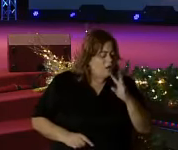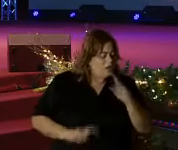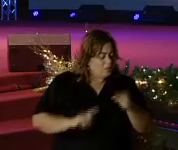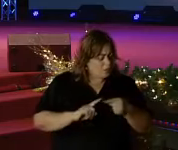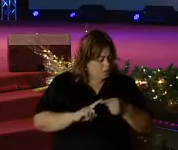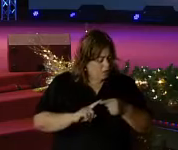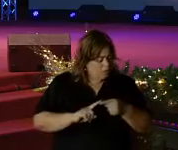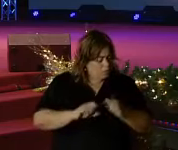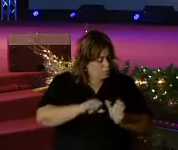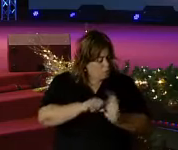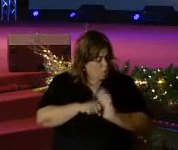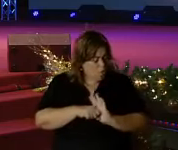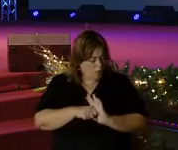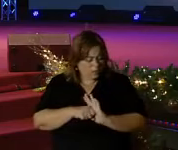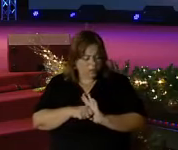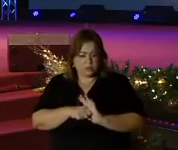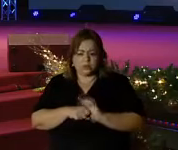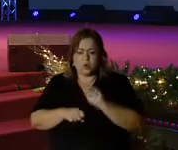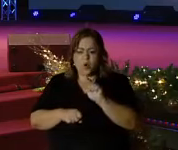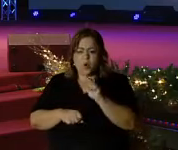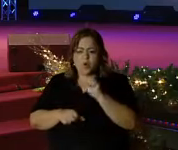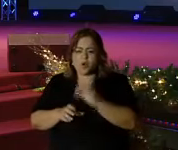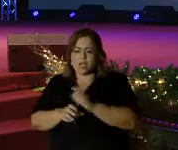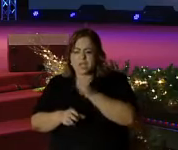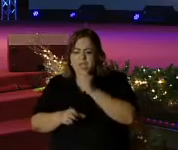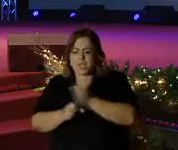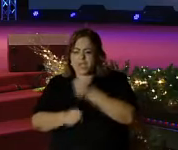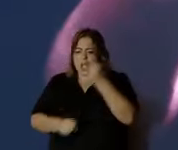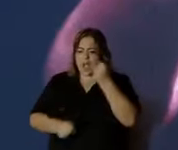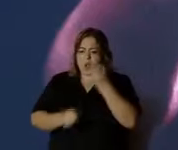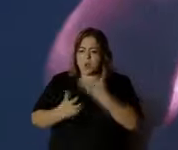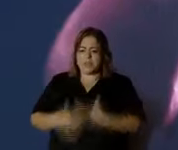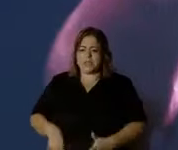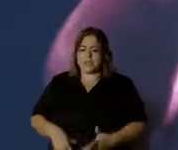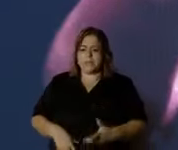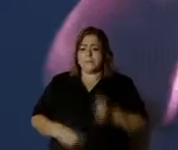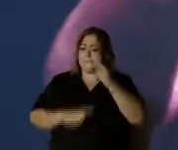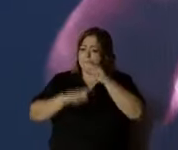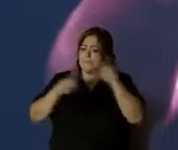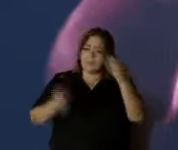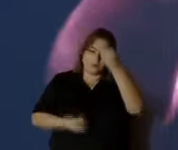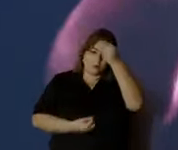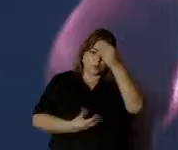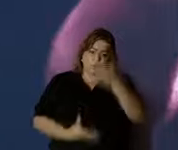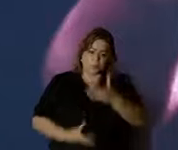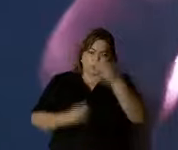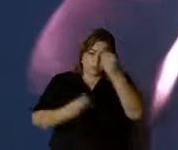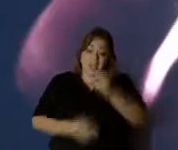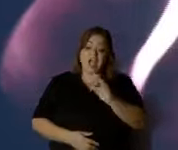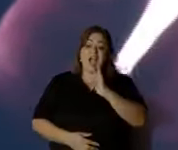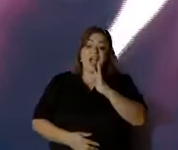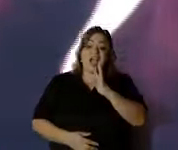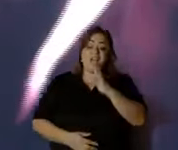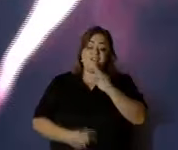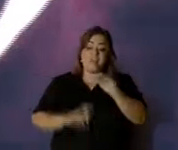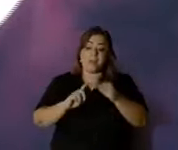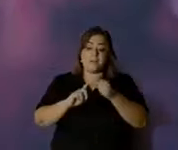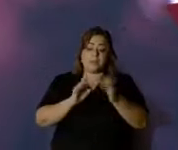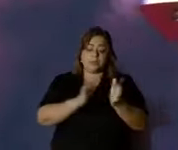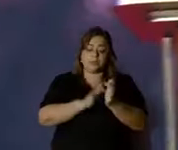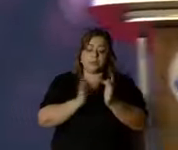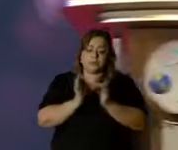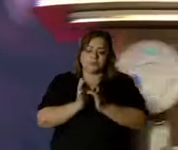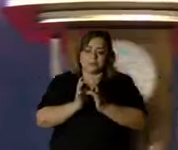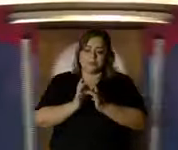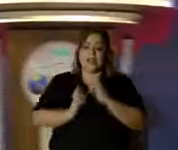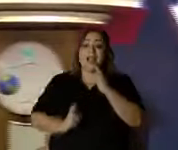¿De COVID? ¿De quién ganó? ¿De quién perdió? Te tengo una noticia. Ponte a hablar de Jesús. Ponte